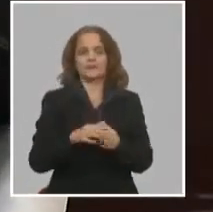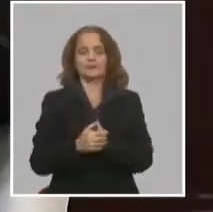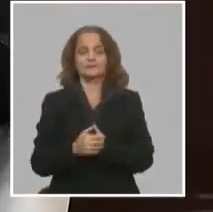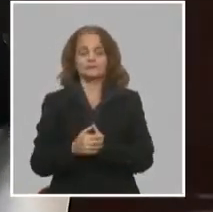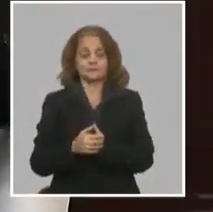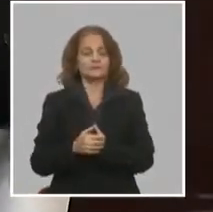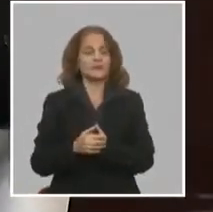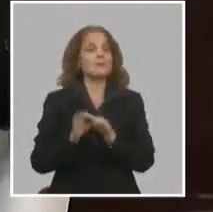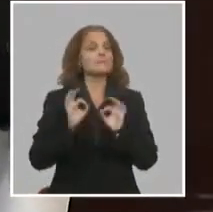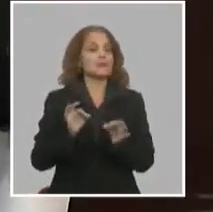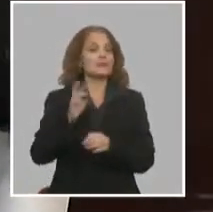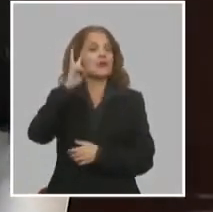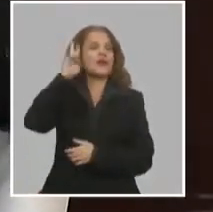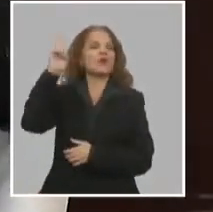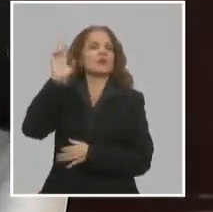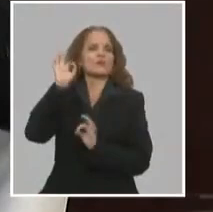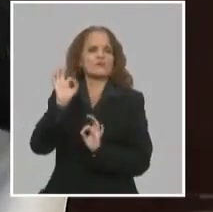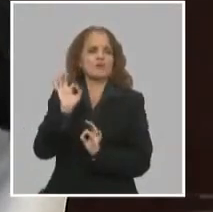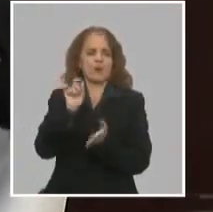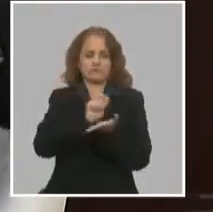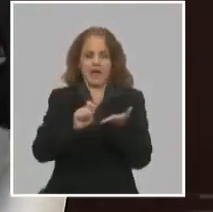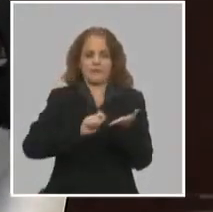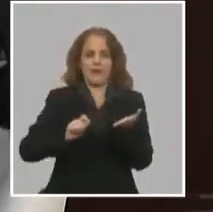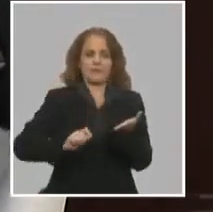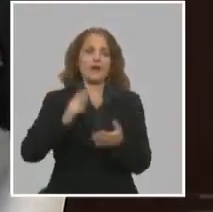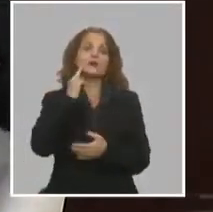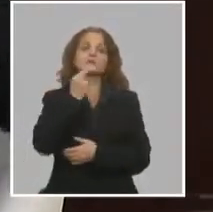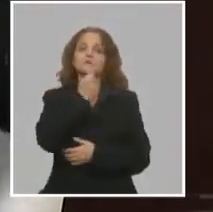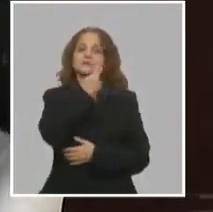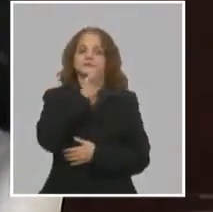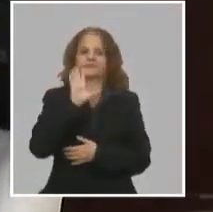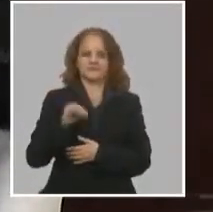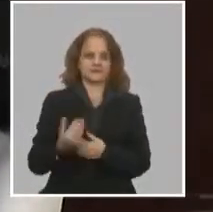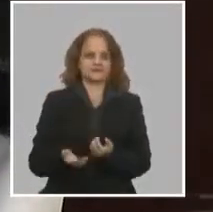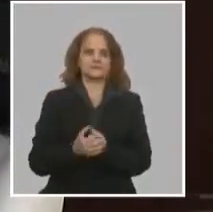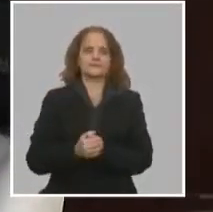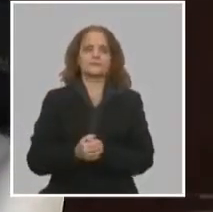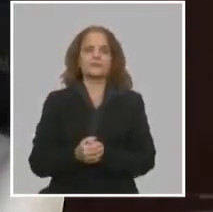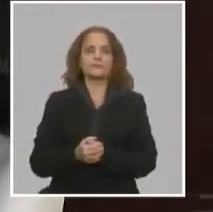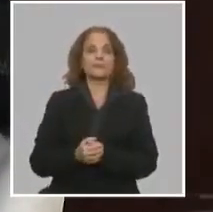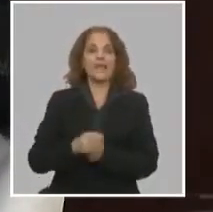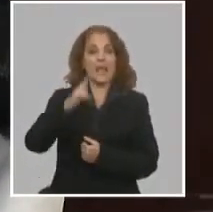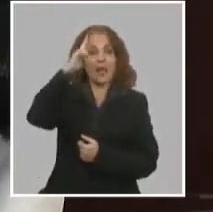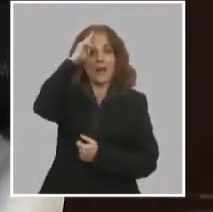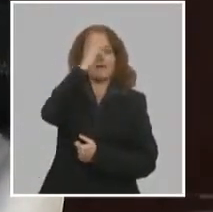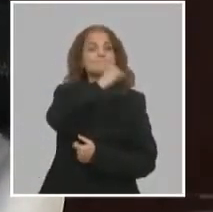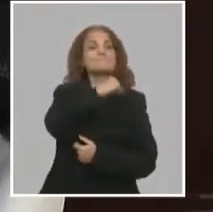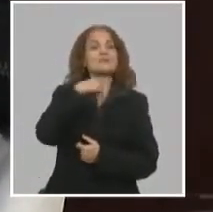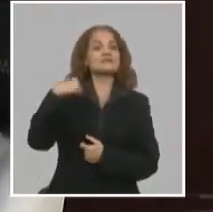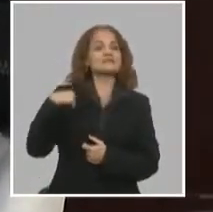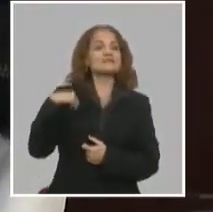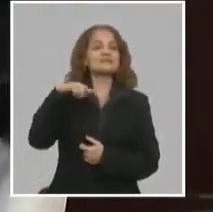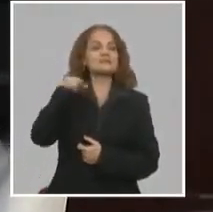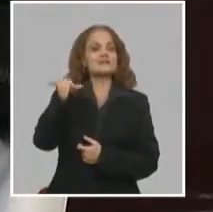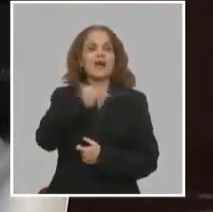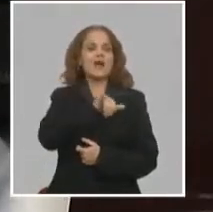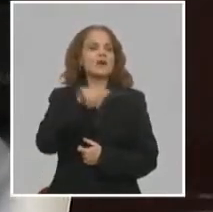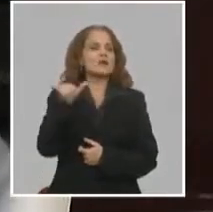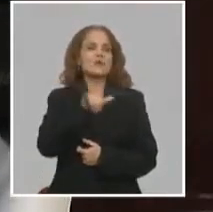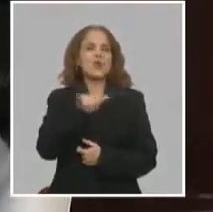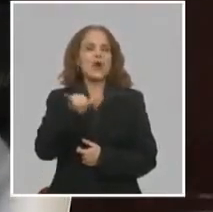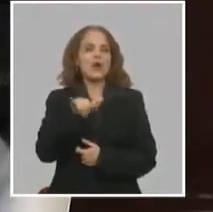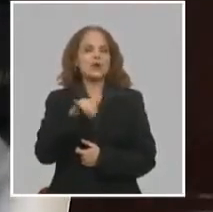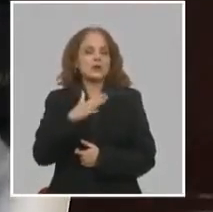hace recordar aquello que escribió José Martí. Decía que es la medicina, como el derecho, profesión de